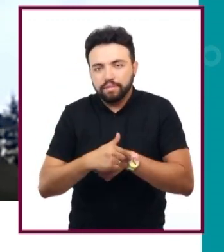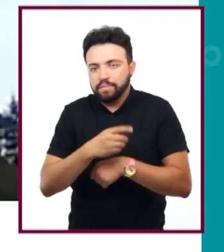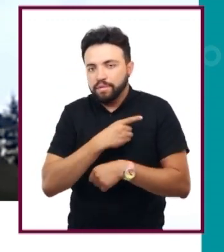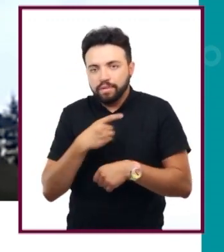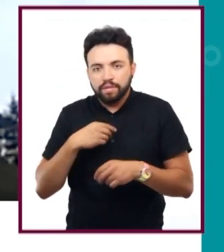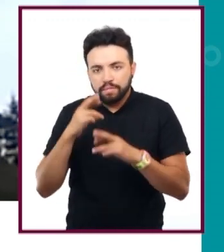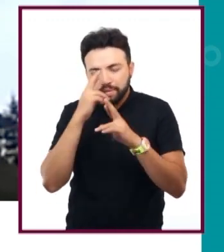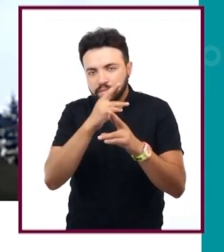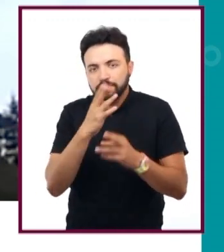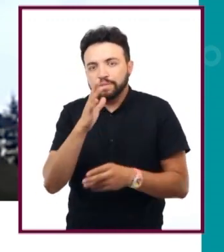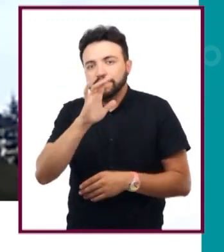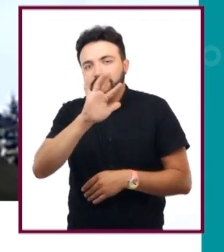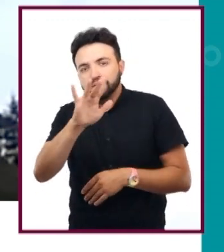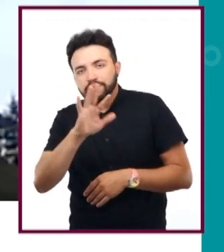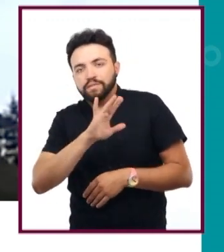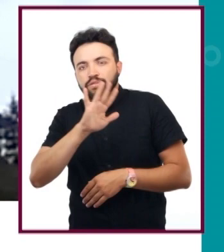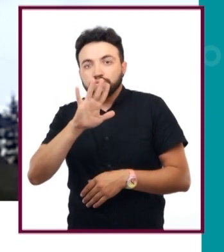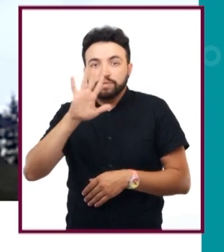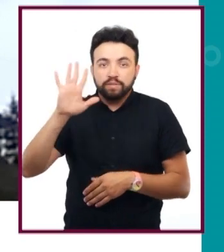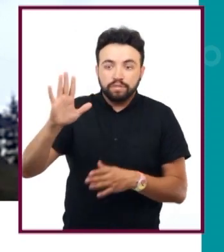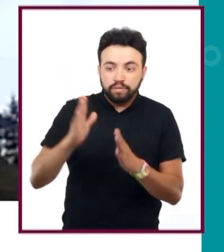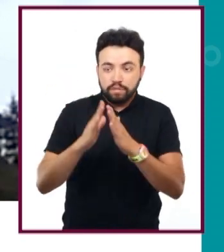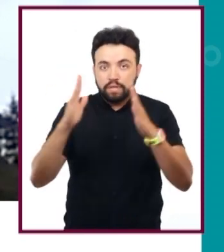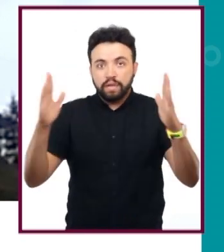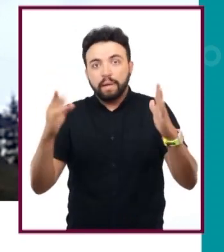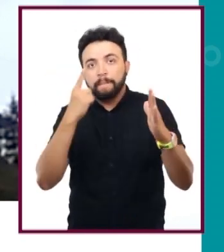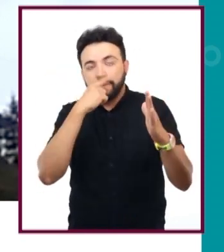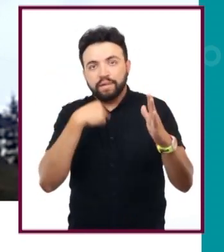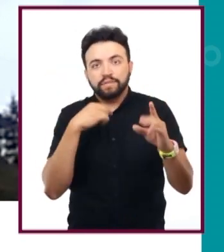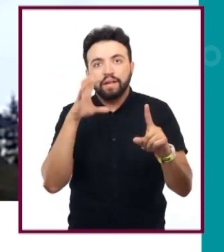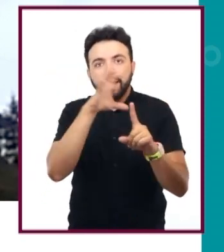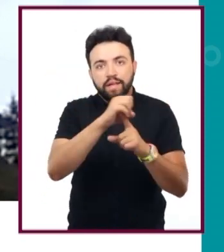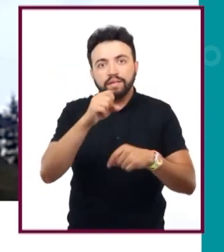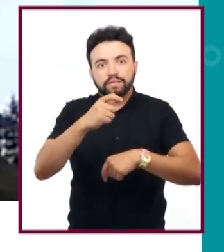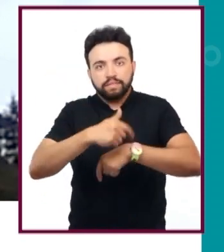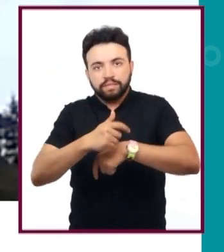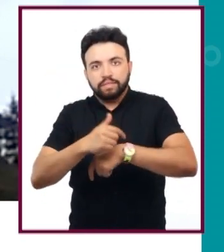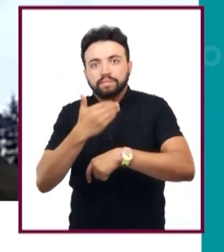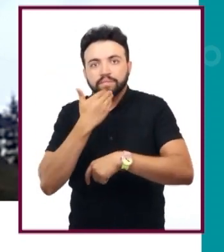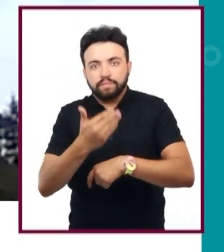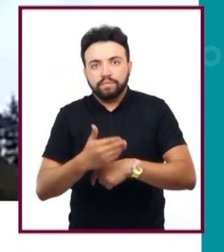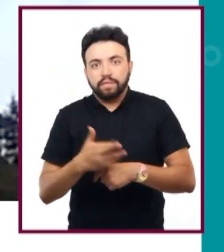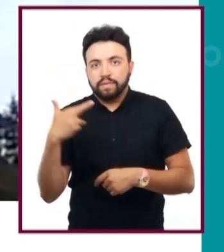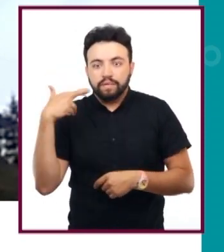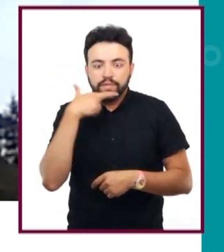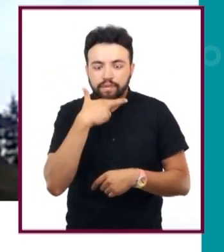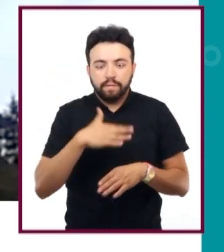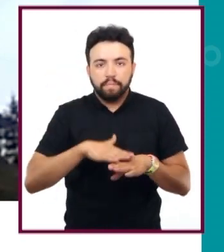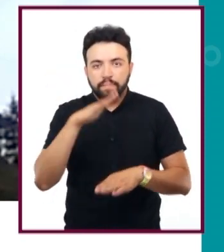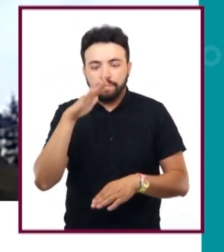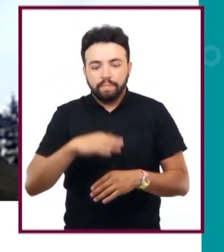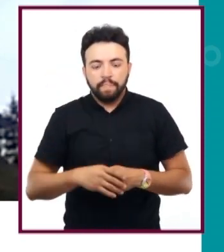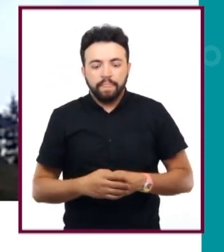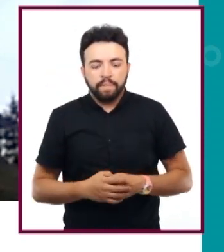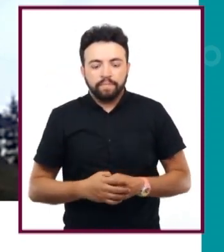salir a este, sino va a salir como 50, lo mucho que 55 de ancho, así para